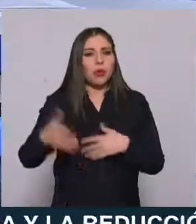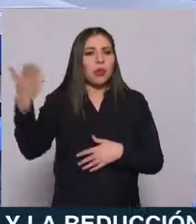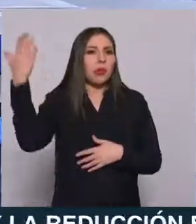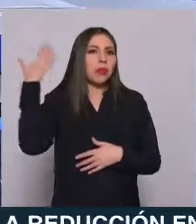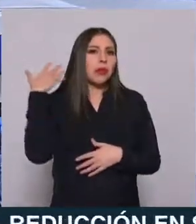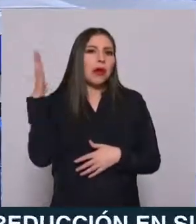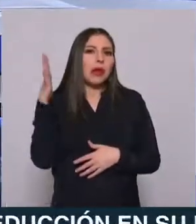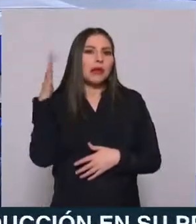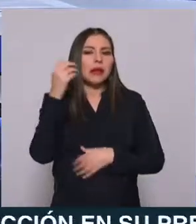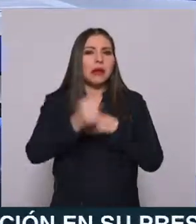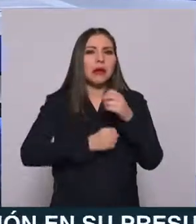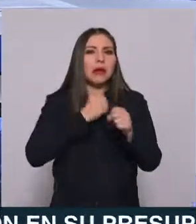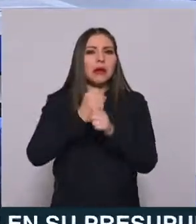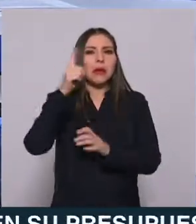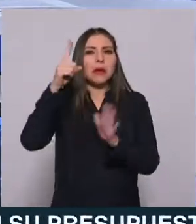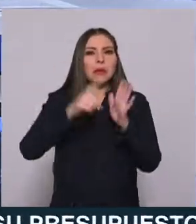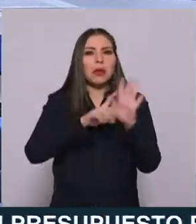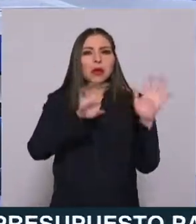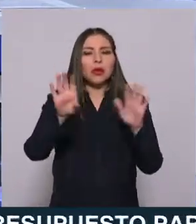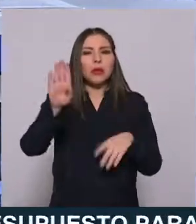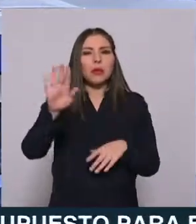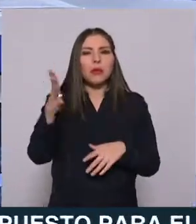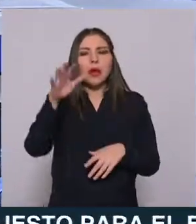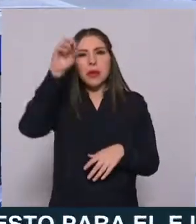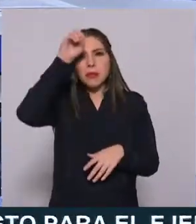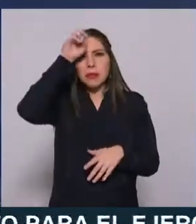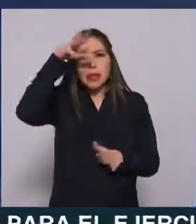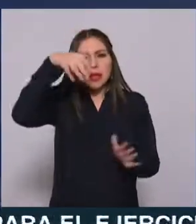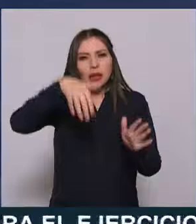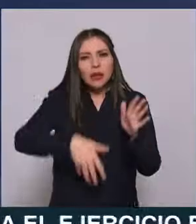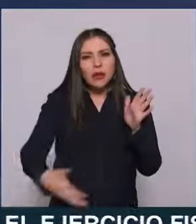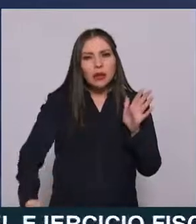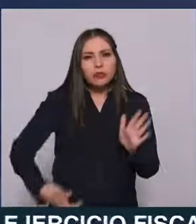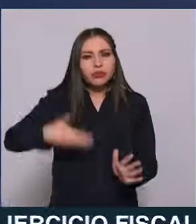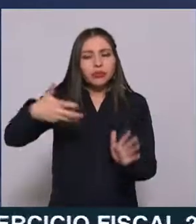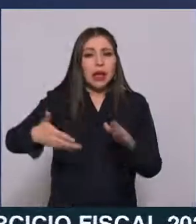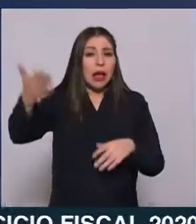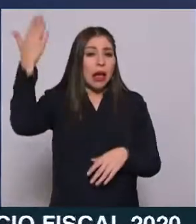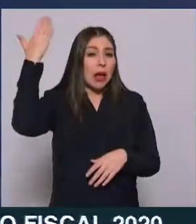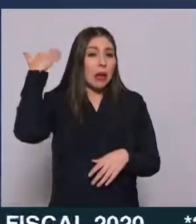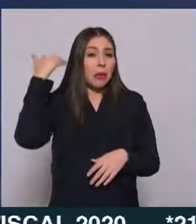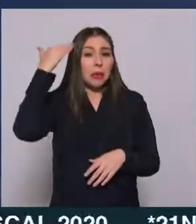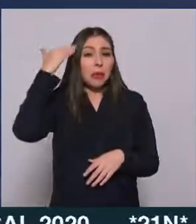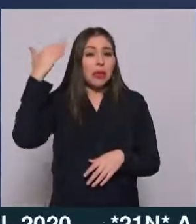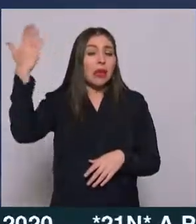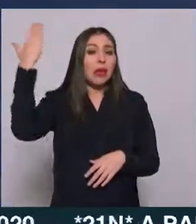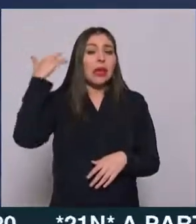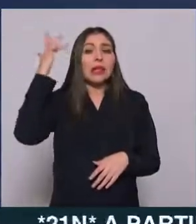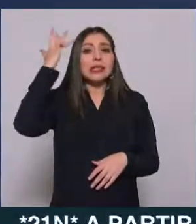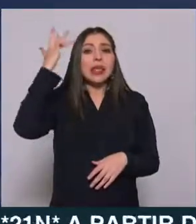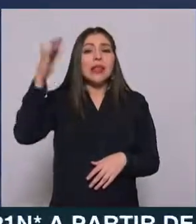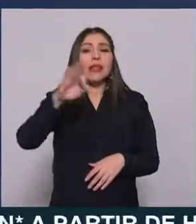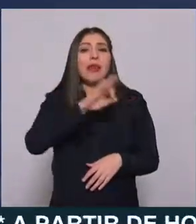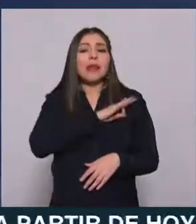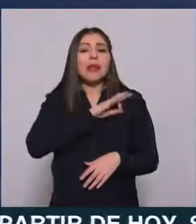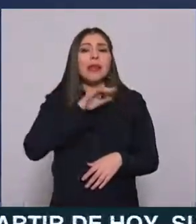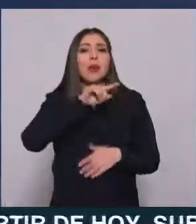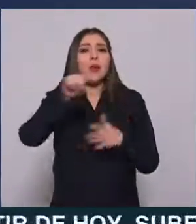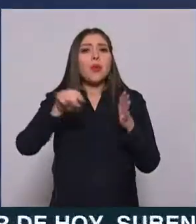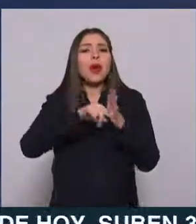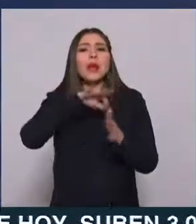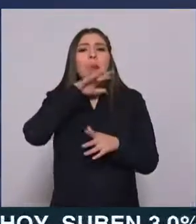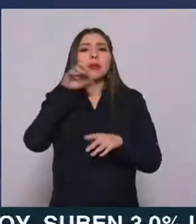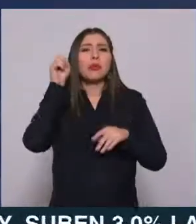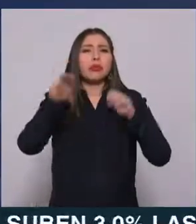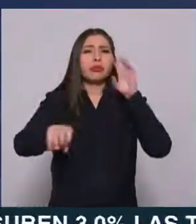antes era una mina. Santa Fe era un basurero y unas minas hace mucho tiempo. Y más o menos en 2008,